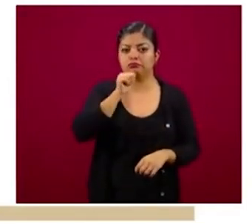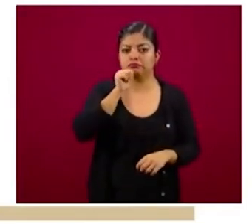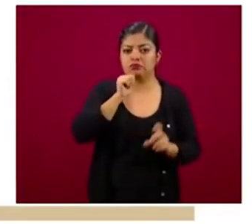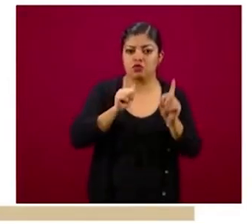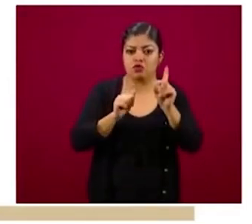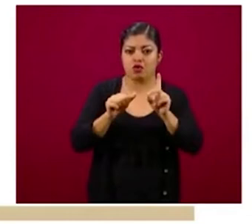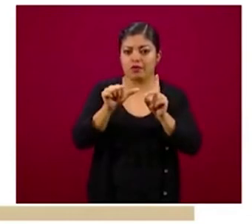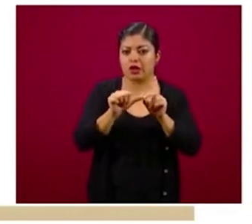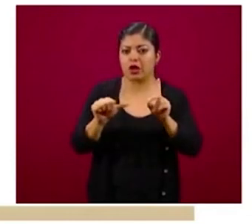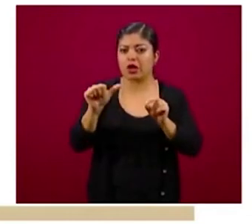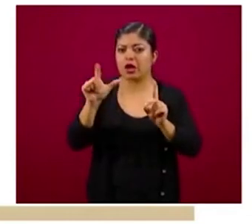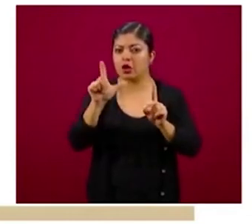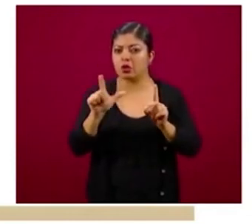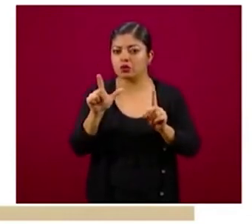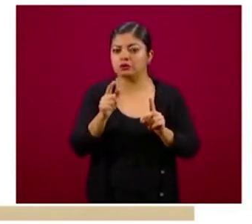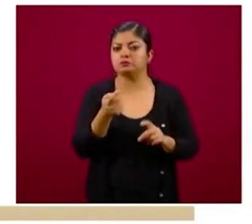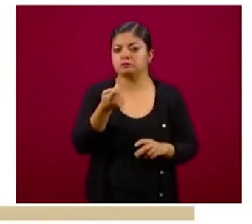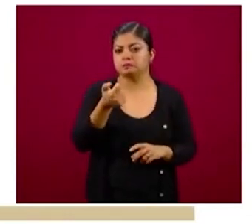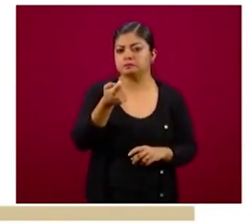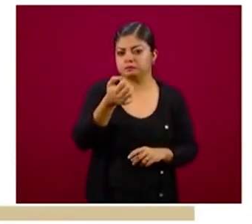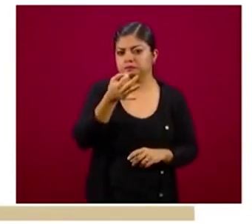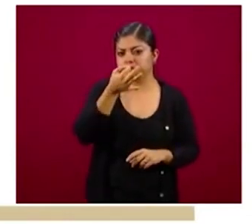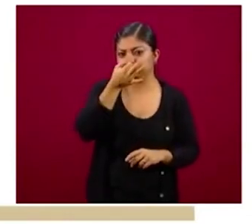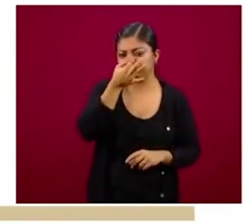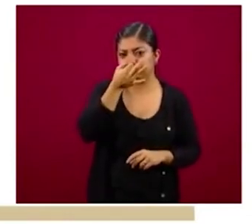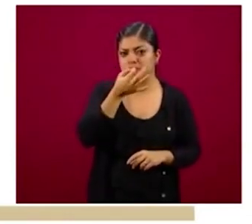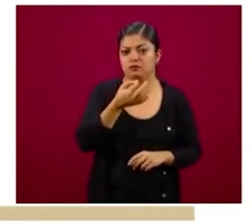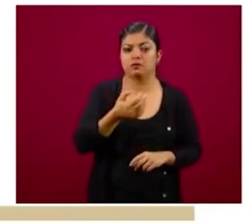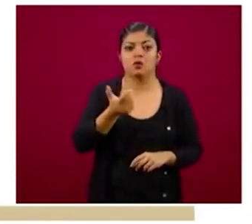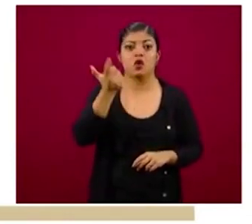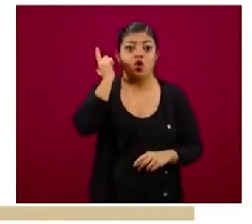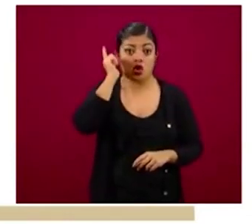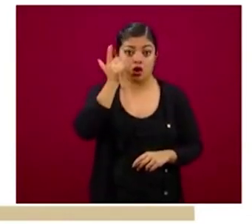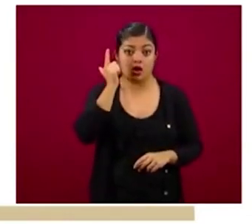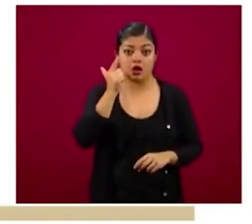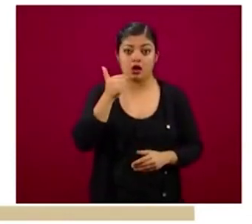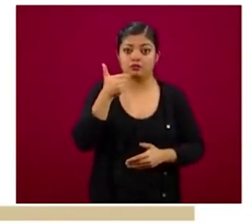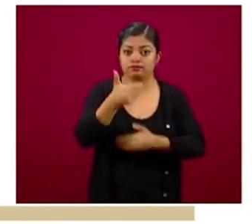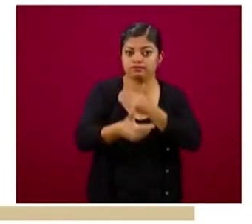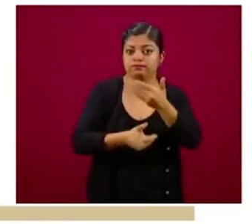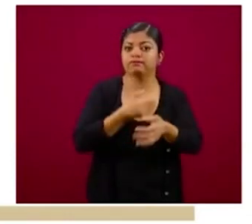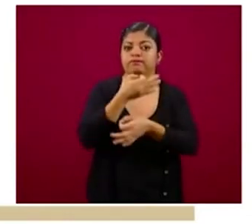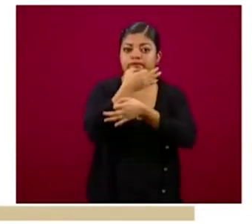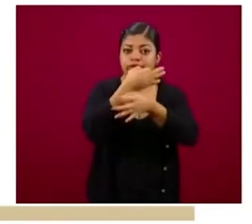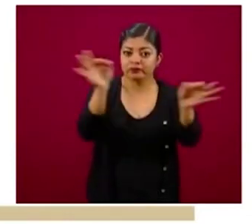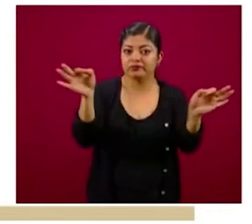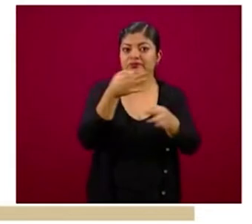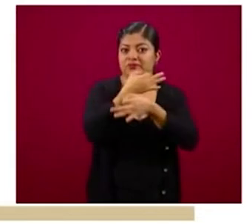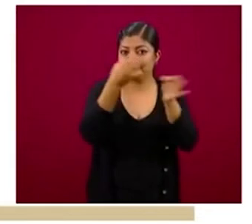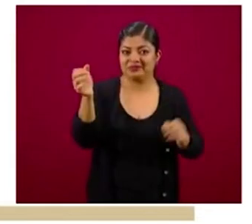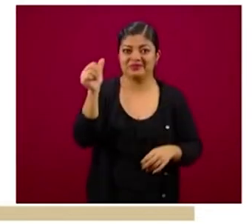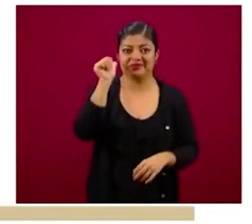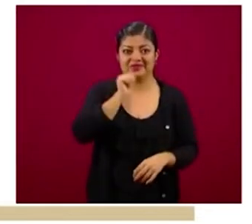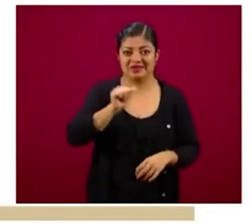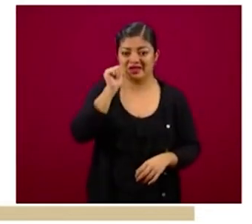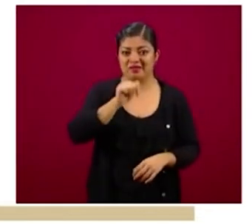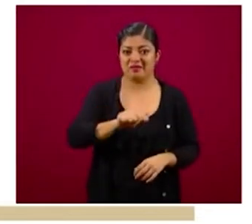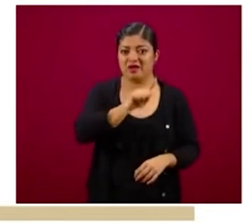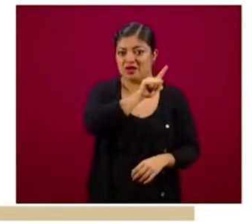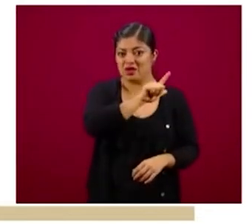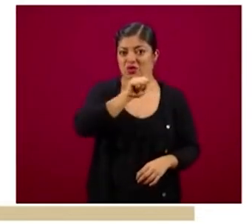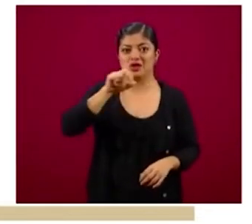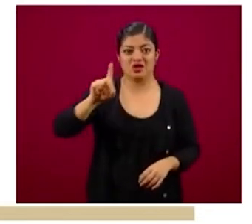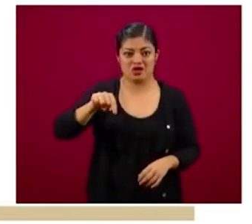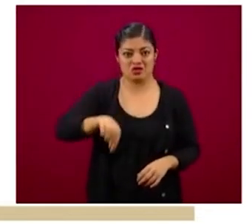es un poco más lento esperamos porque con el trabajo de difusión que se hace aquí todas las todas las